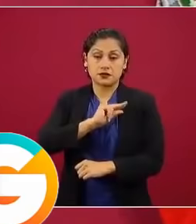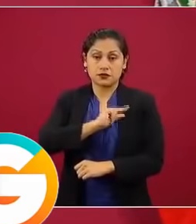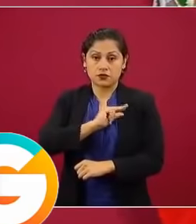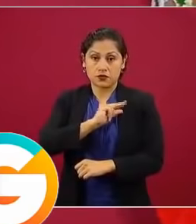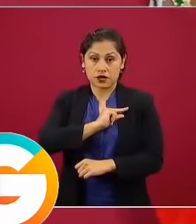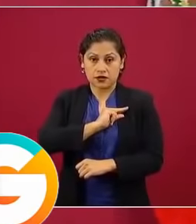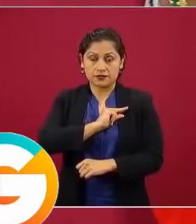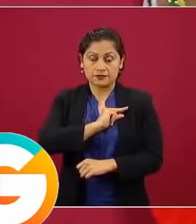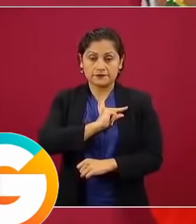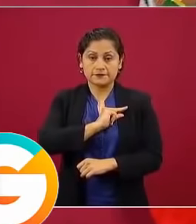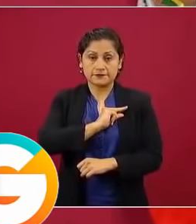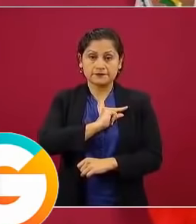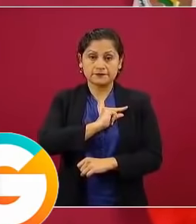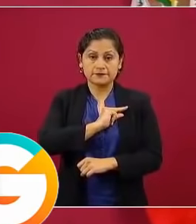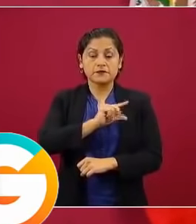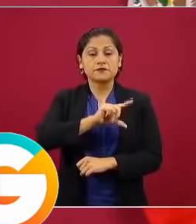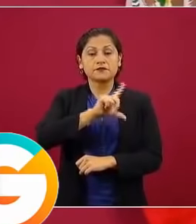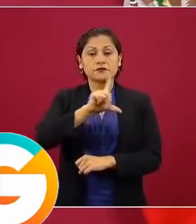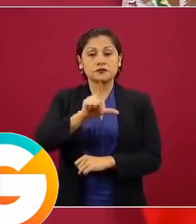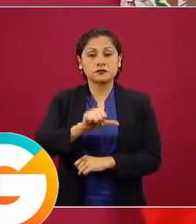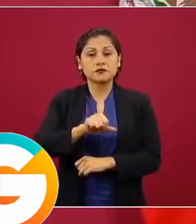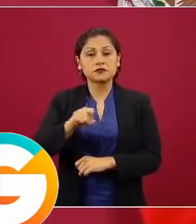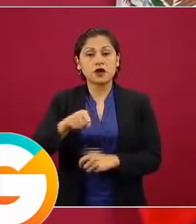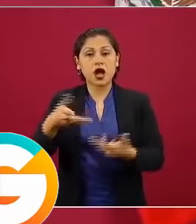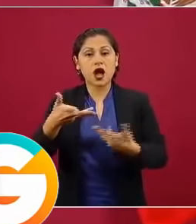se llevaba a cabo una licitación